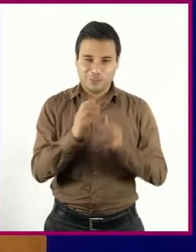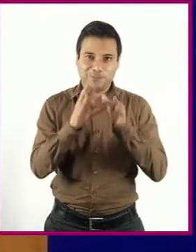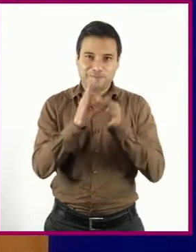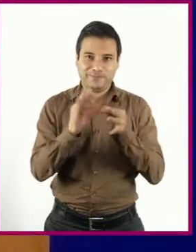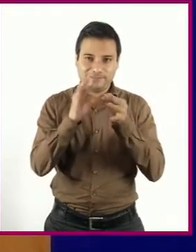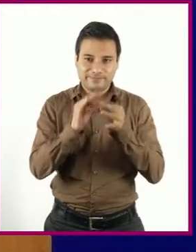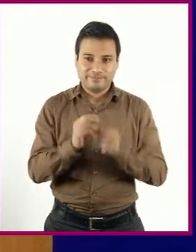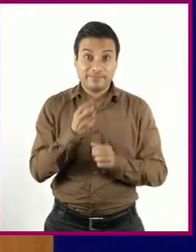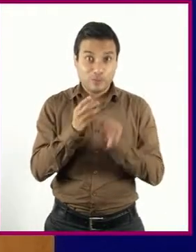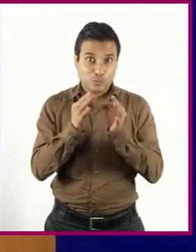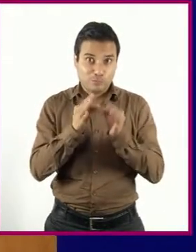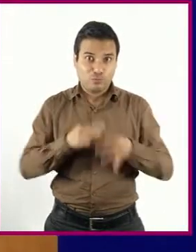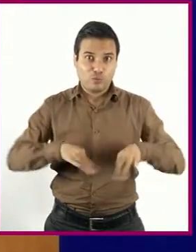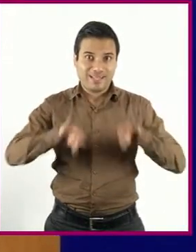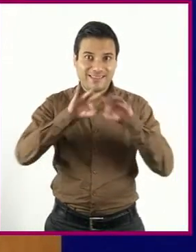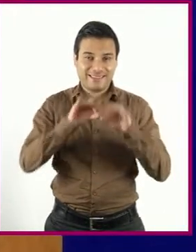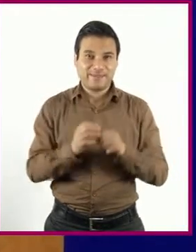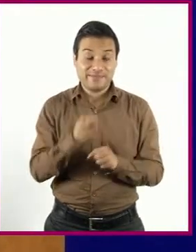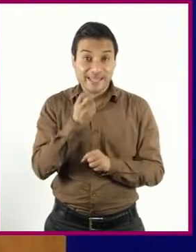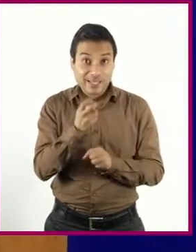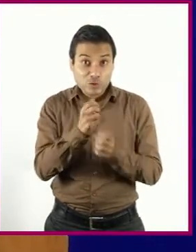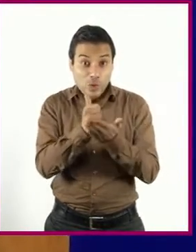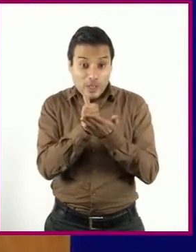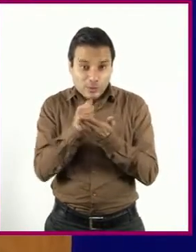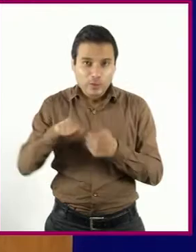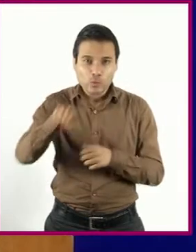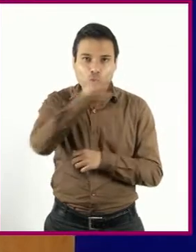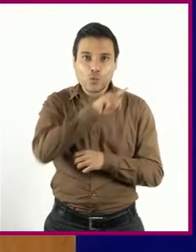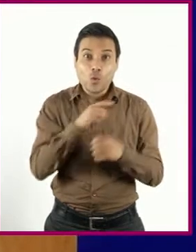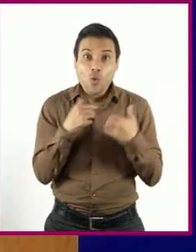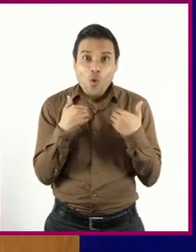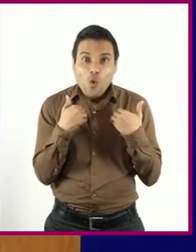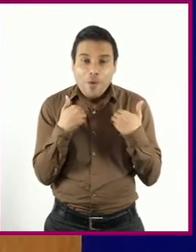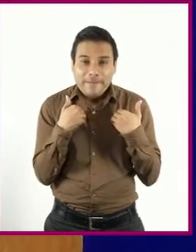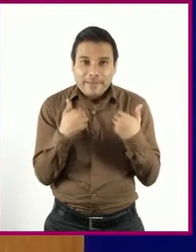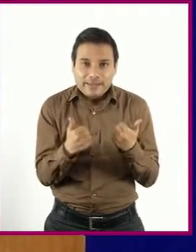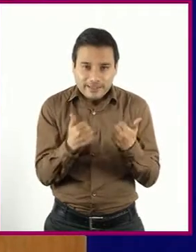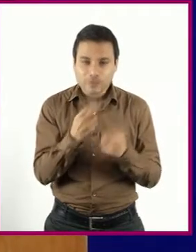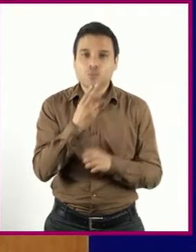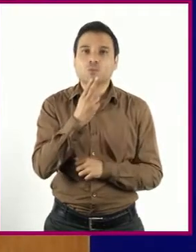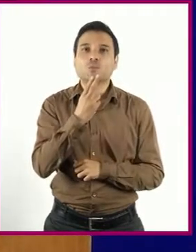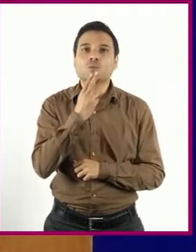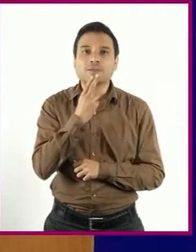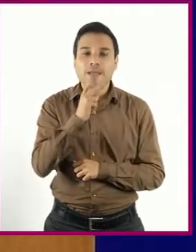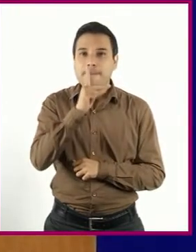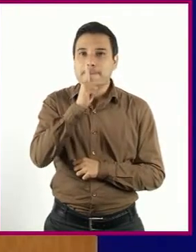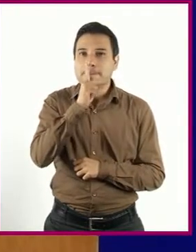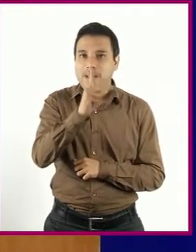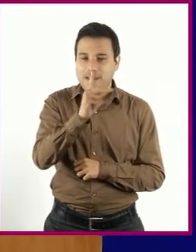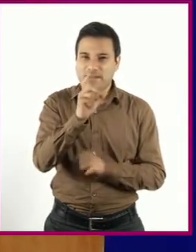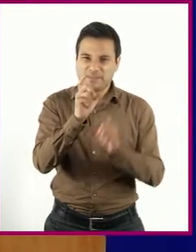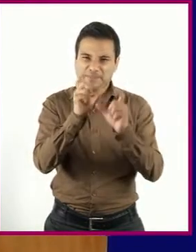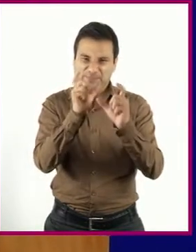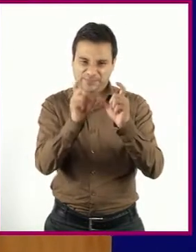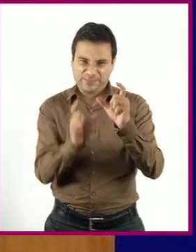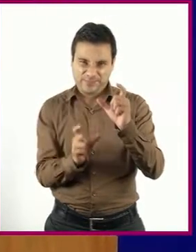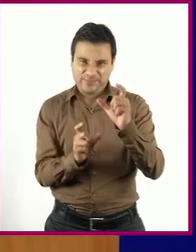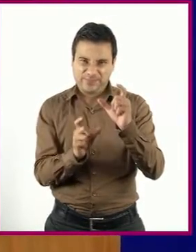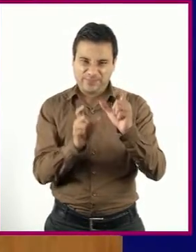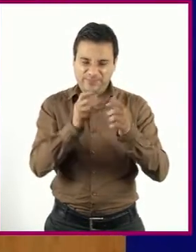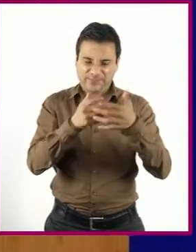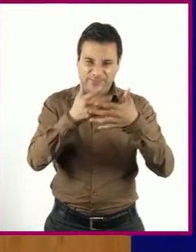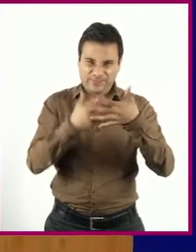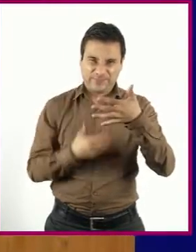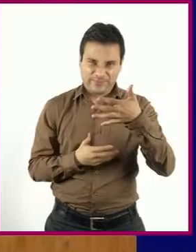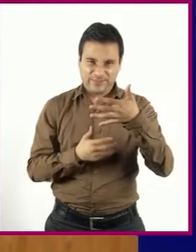suena importante, profesora, pues esto nos permite entender lo relevante que es aprender a utilizar el vocabulario deportivo y también lo importante que es